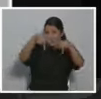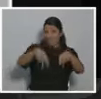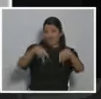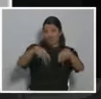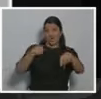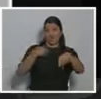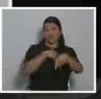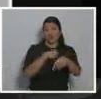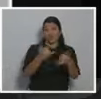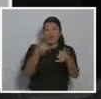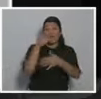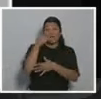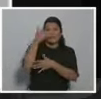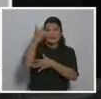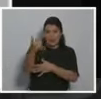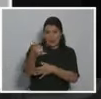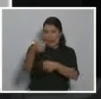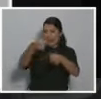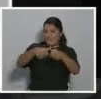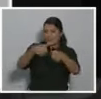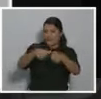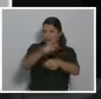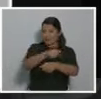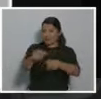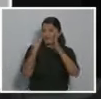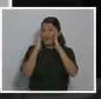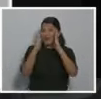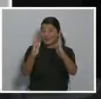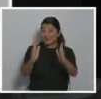llamar en este momento. Y es, póngale mucha